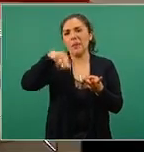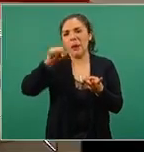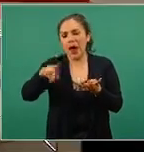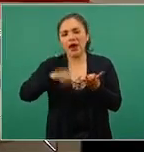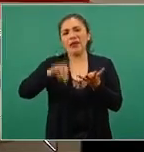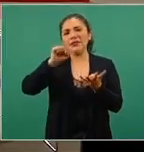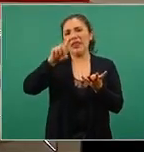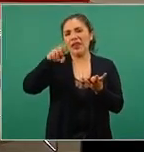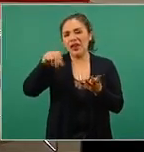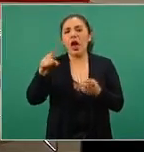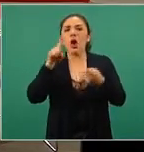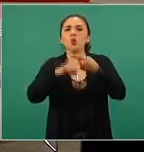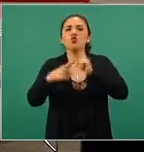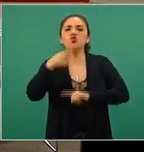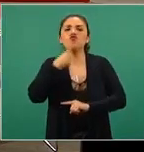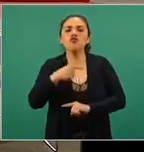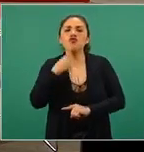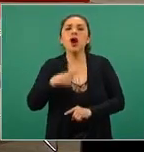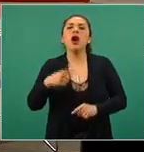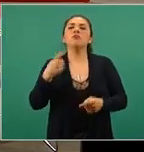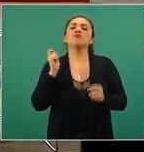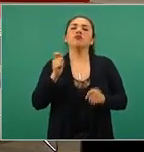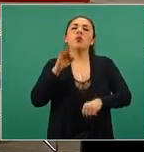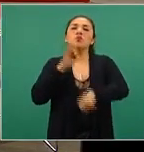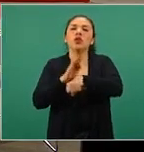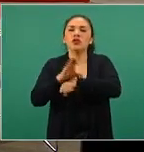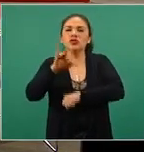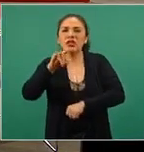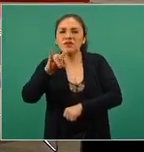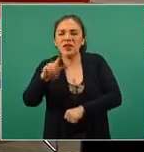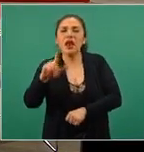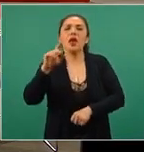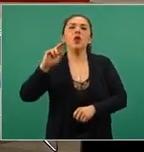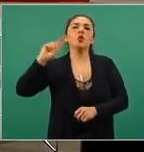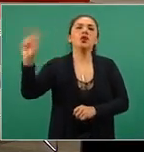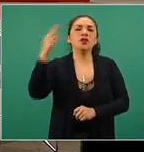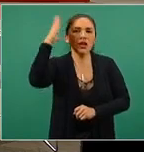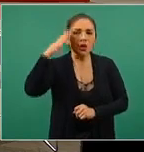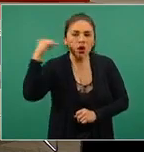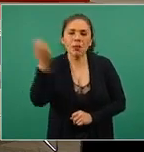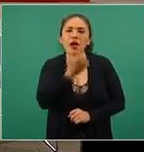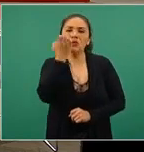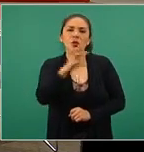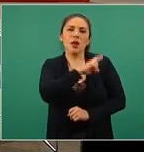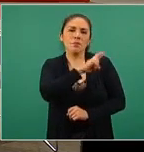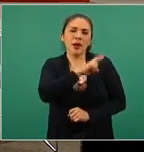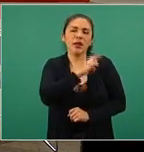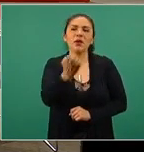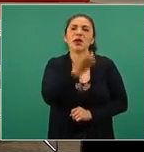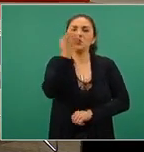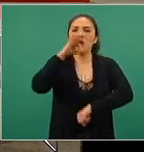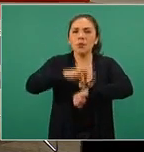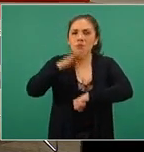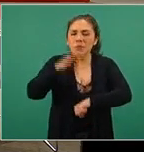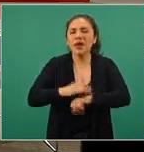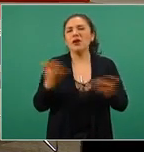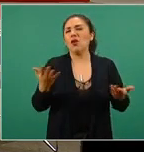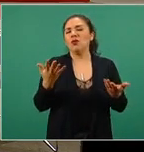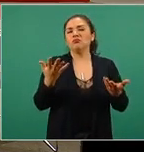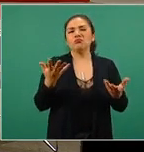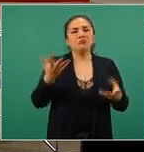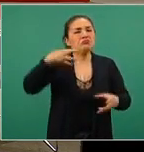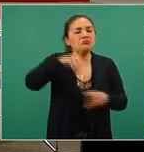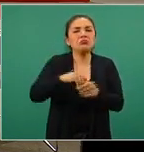igual manera Cruz Roja, Protección Civil, Universidad de Colima, colegios privados, el Colegio de Médicos. De igual